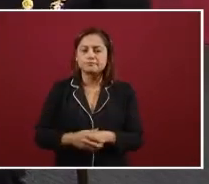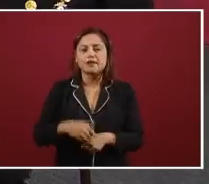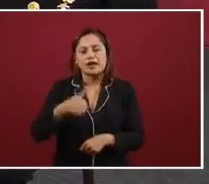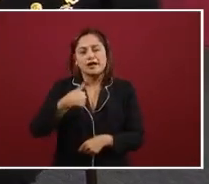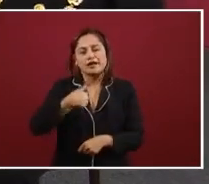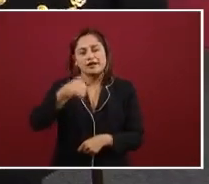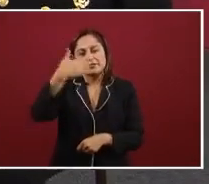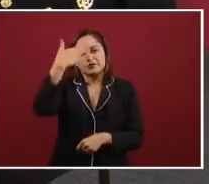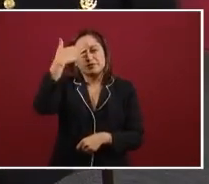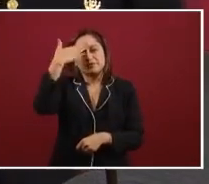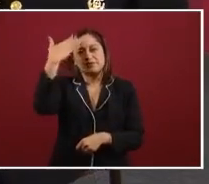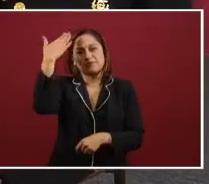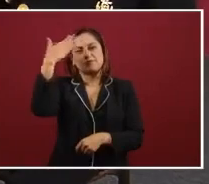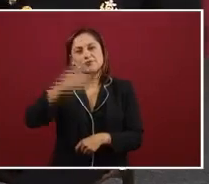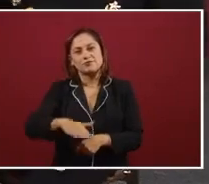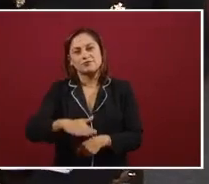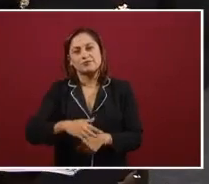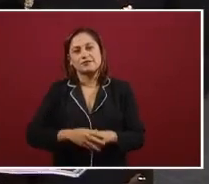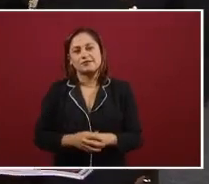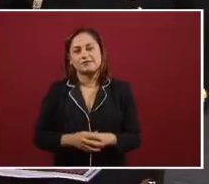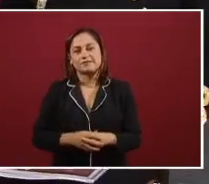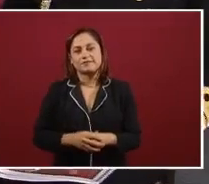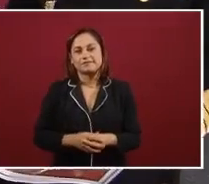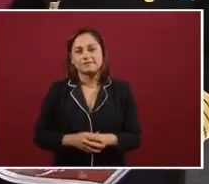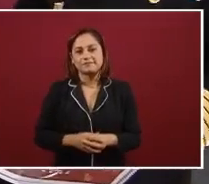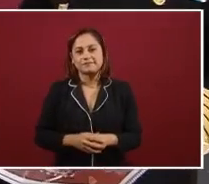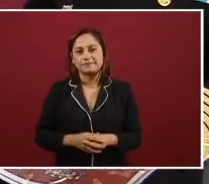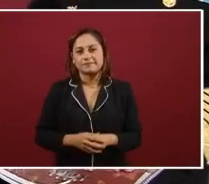que lo que están